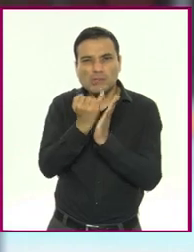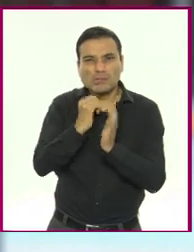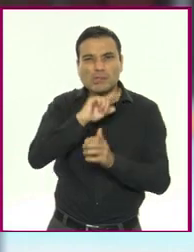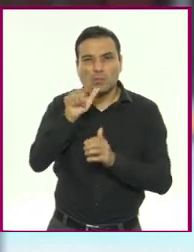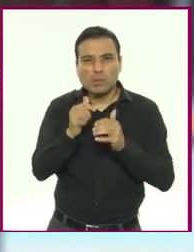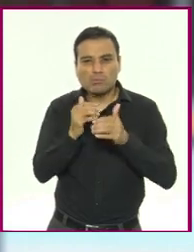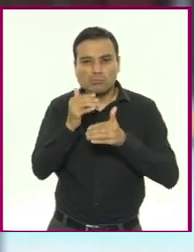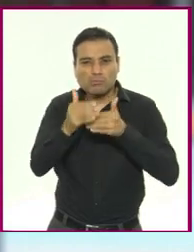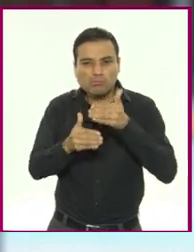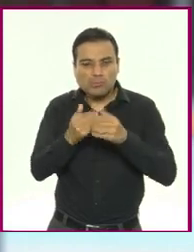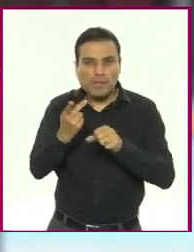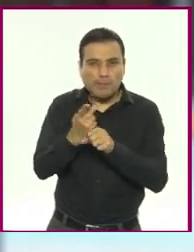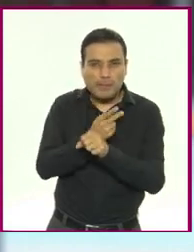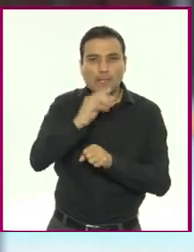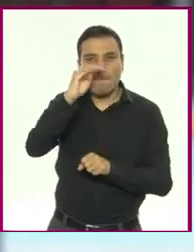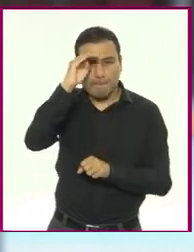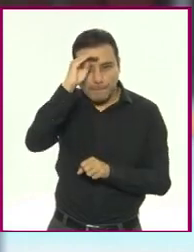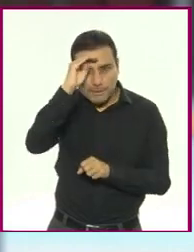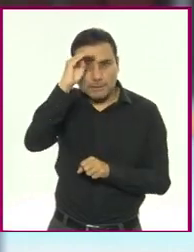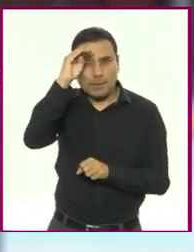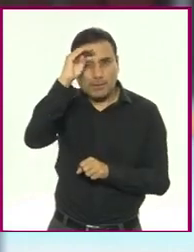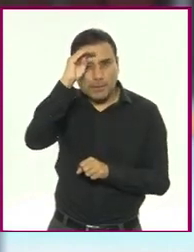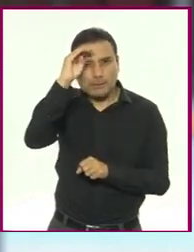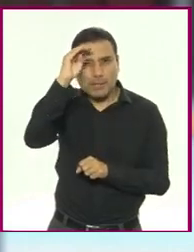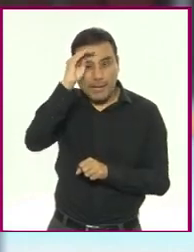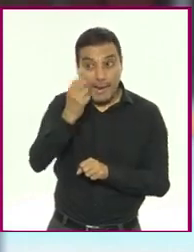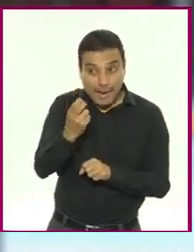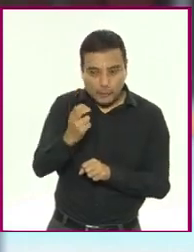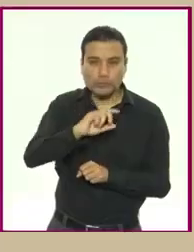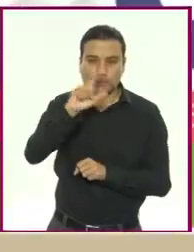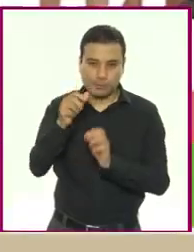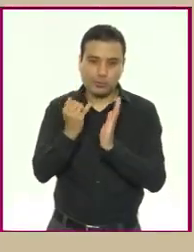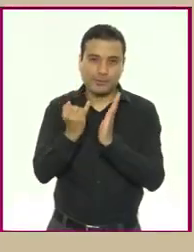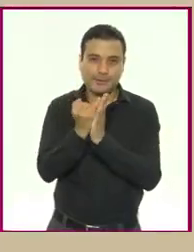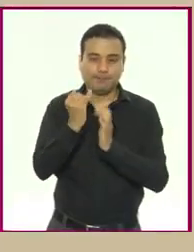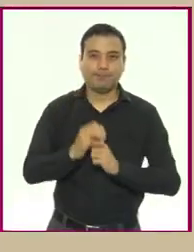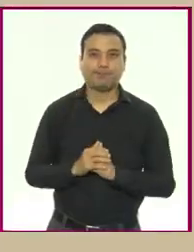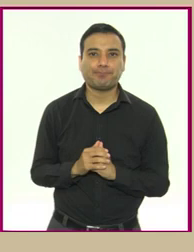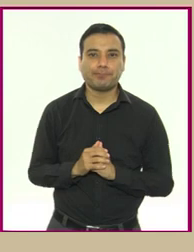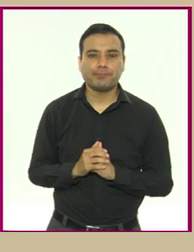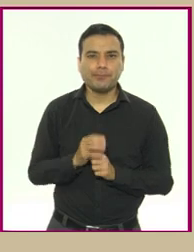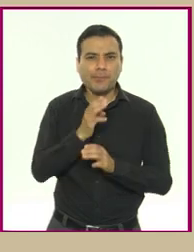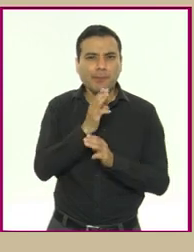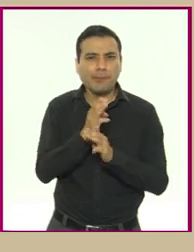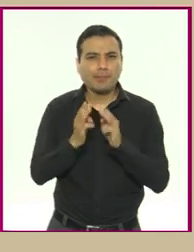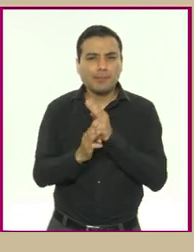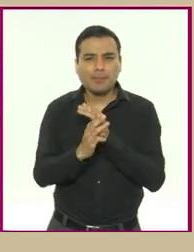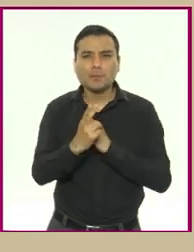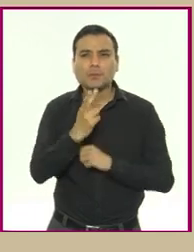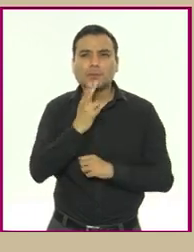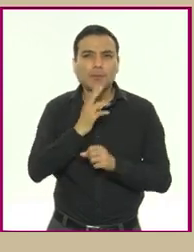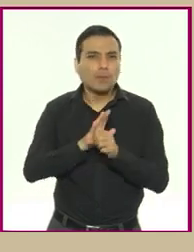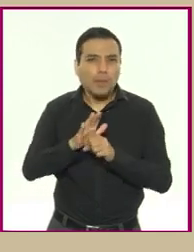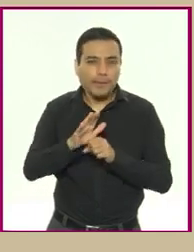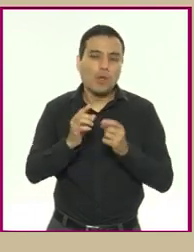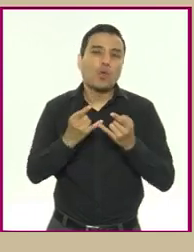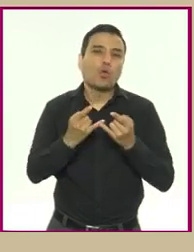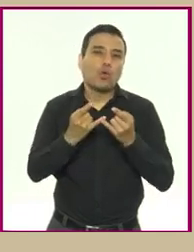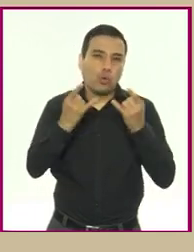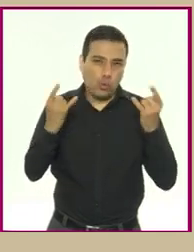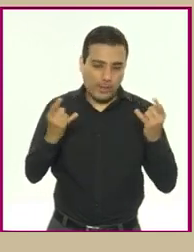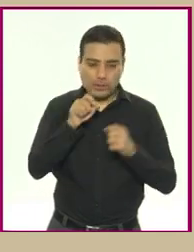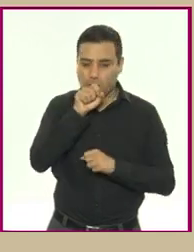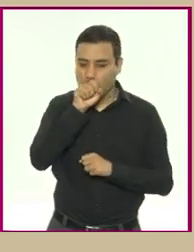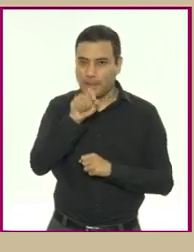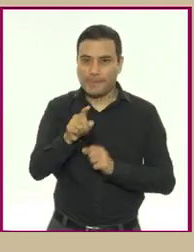eso es la idea es que justamente usen su pensamiento para decidir los materiales que utilizo aparte del cuento también es su libro